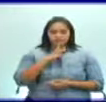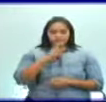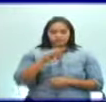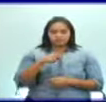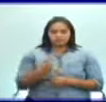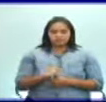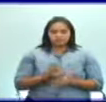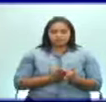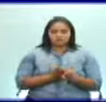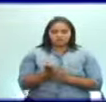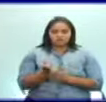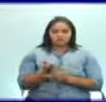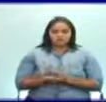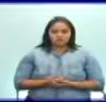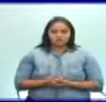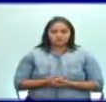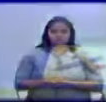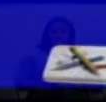continuamos.